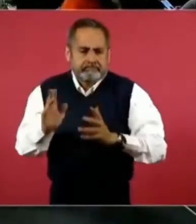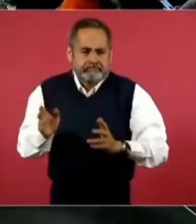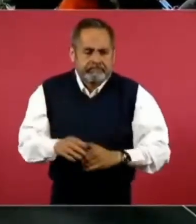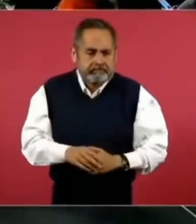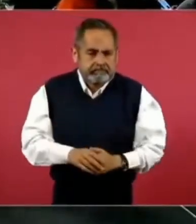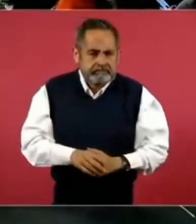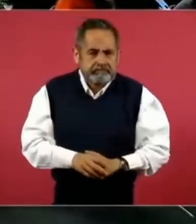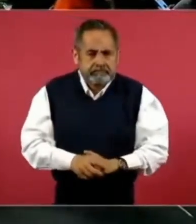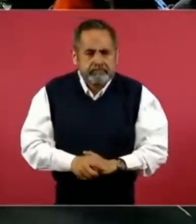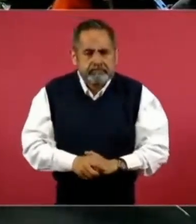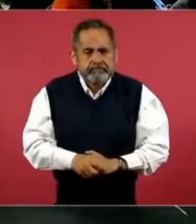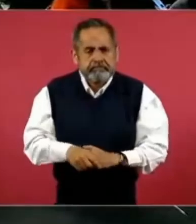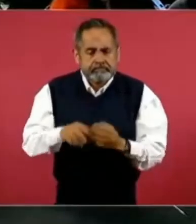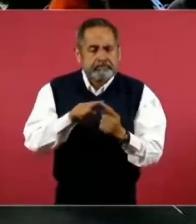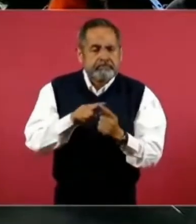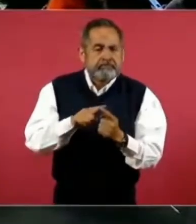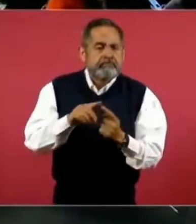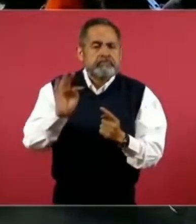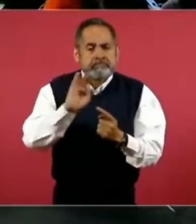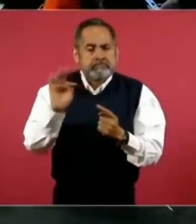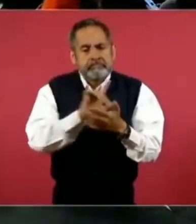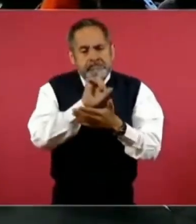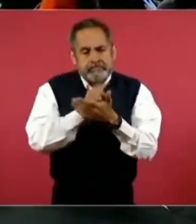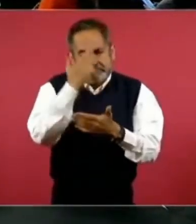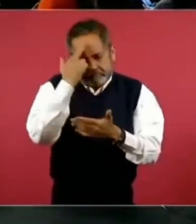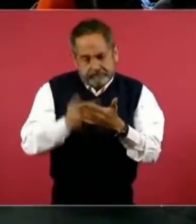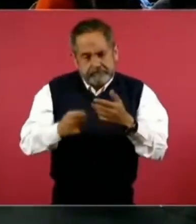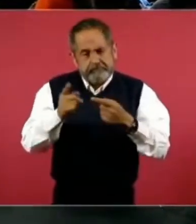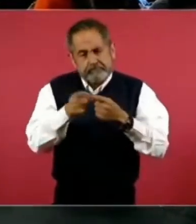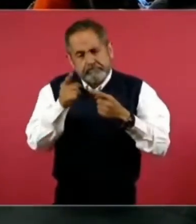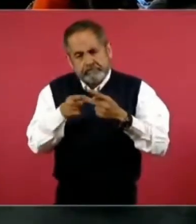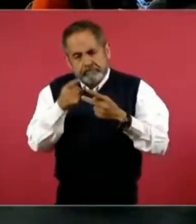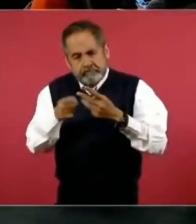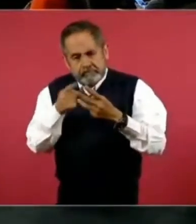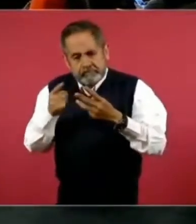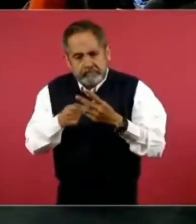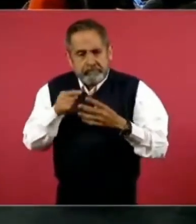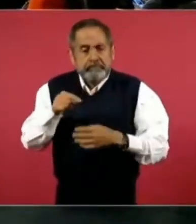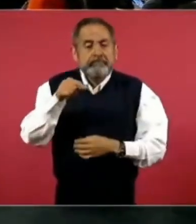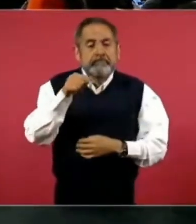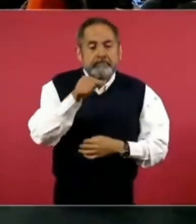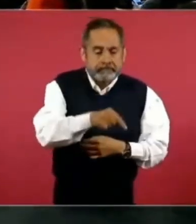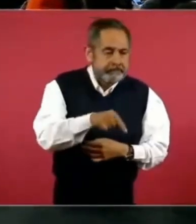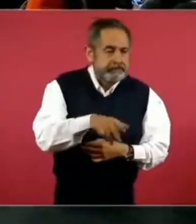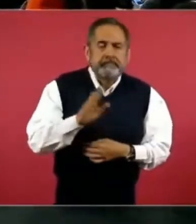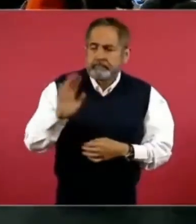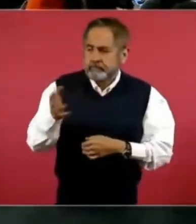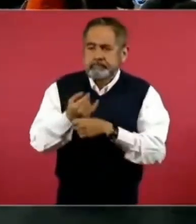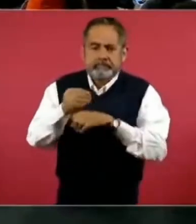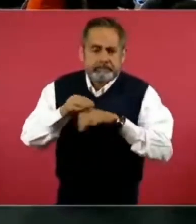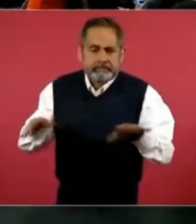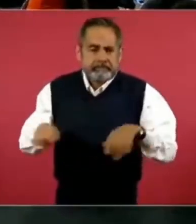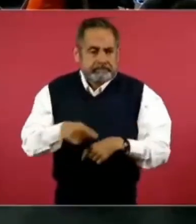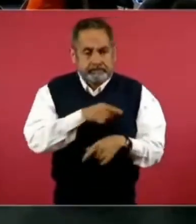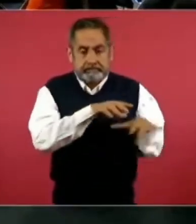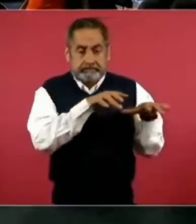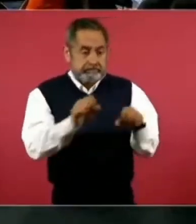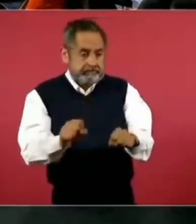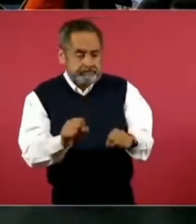todos los posibles delitos que se cometieron en este caso.